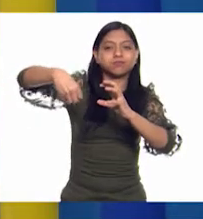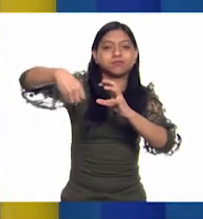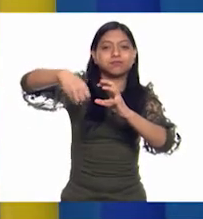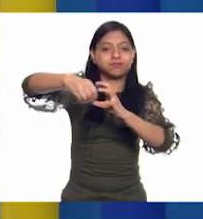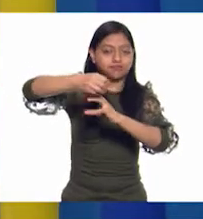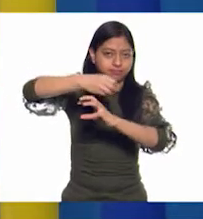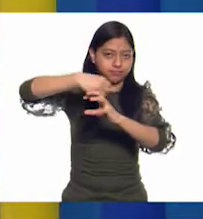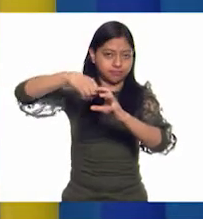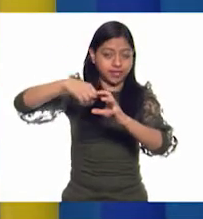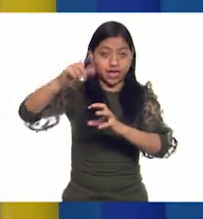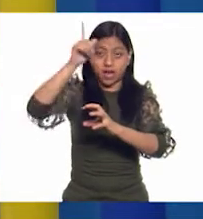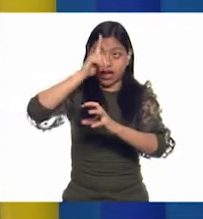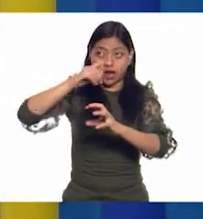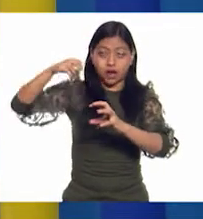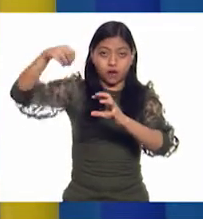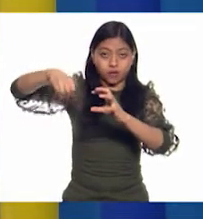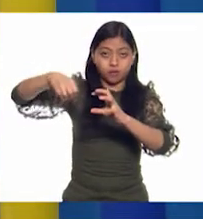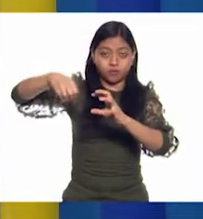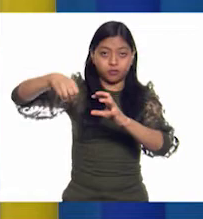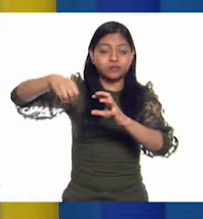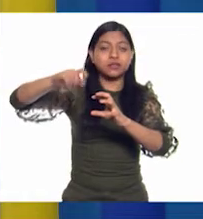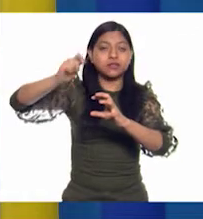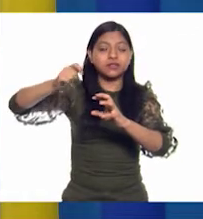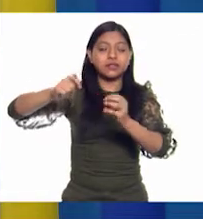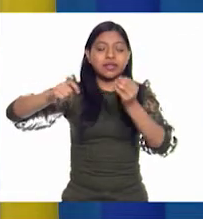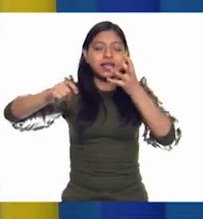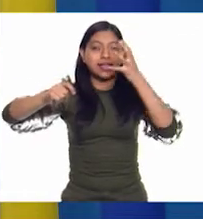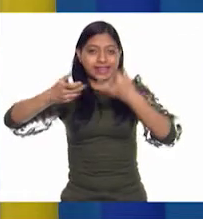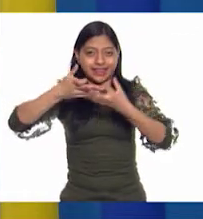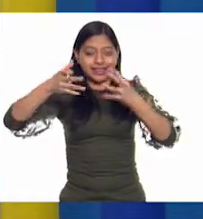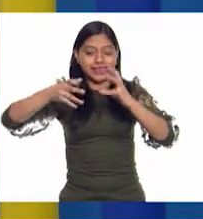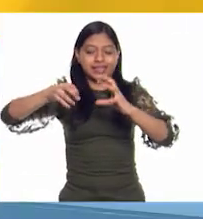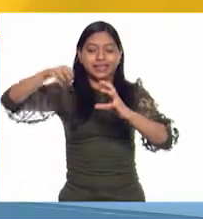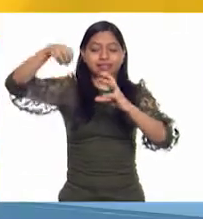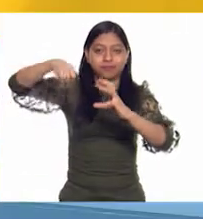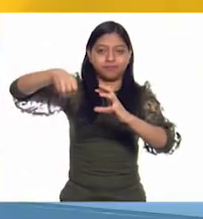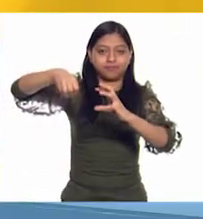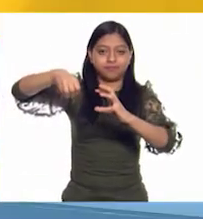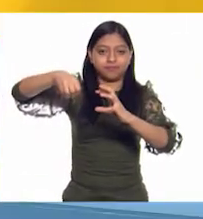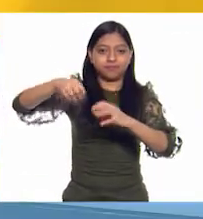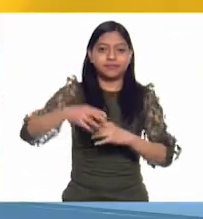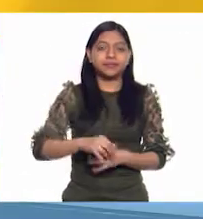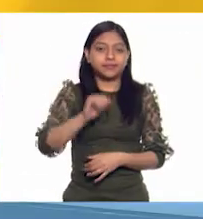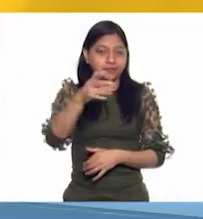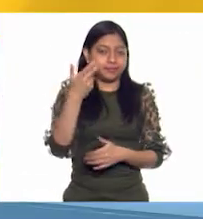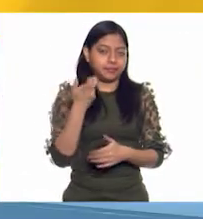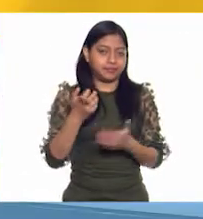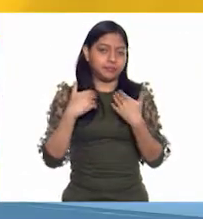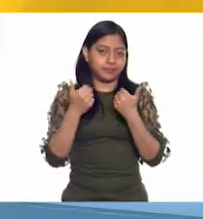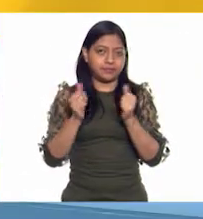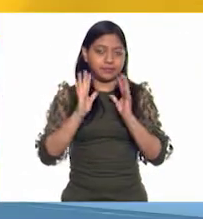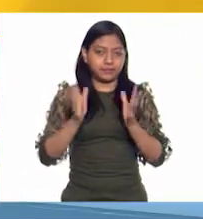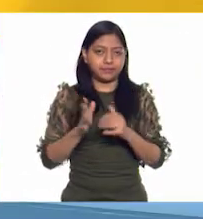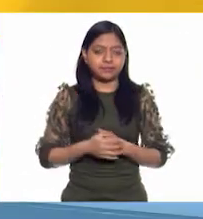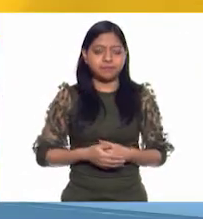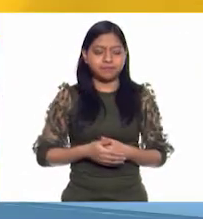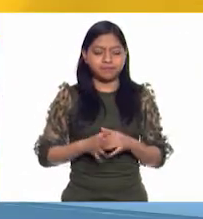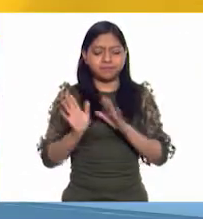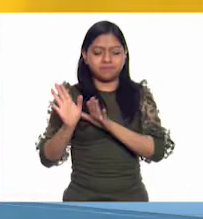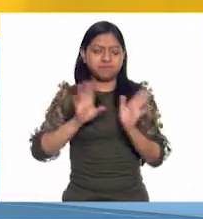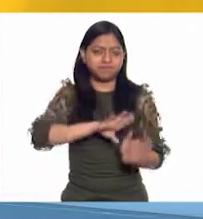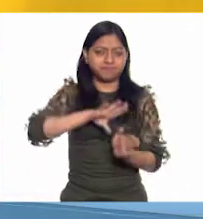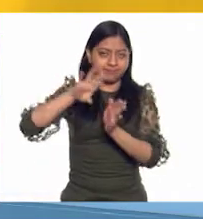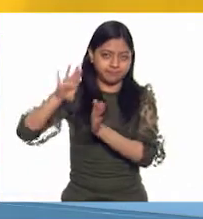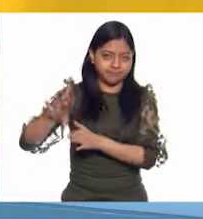esta ocasión la luna es ocultada por una sombra de nuestro planeta. Ah, ya hablamos sobre los eclipses de luna. Y ahora, ¿nos